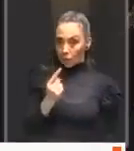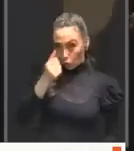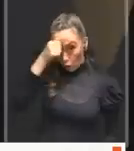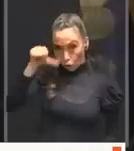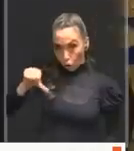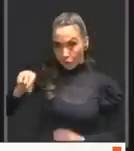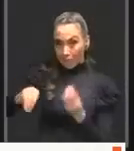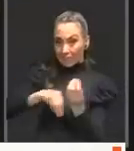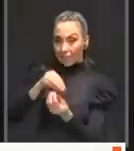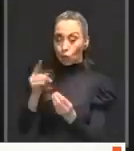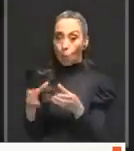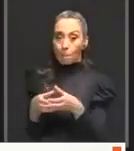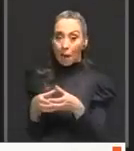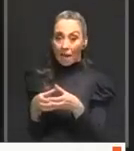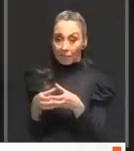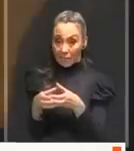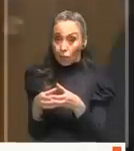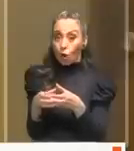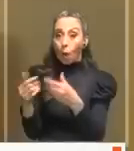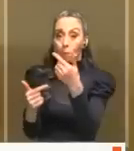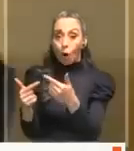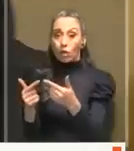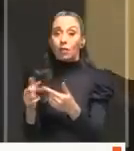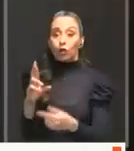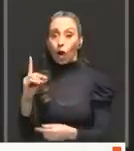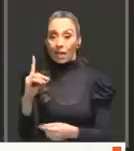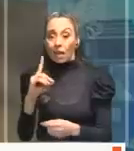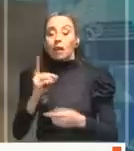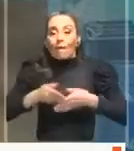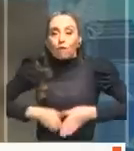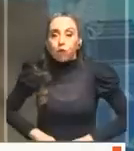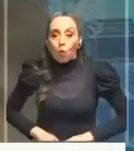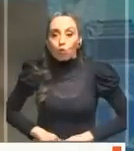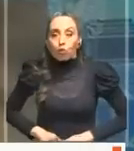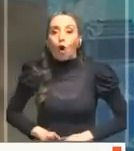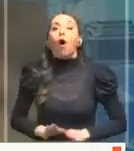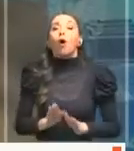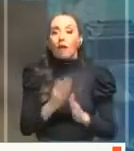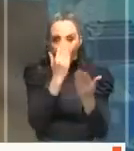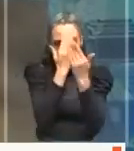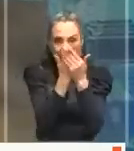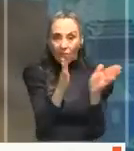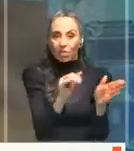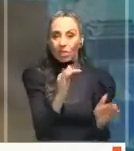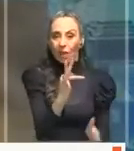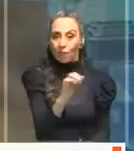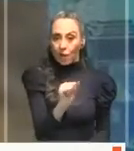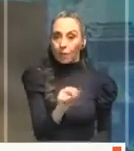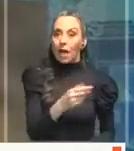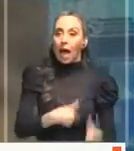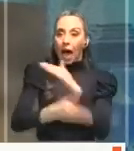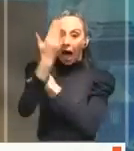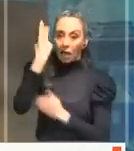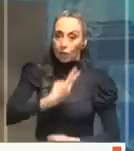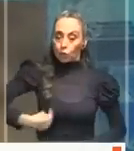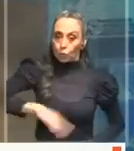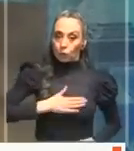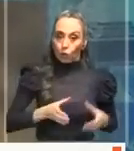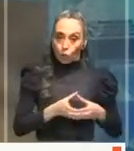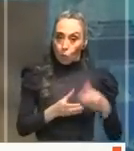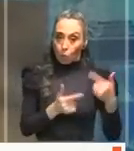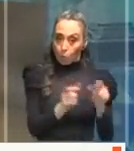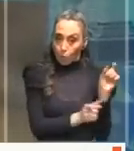uno de los partidos fundadores del Frente Amplio. Si en el pasado, desde nuestro sector político,